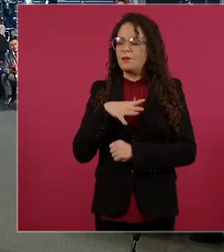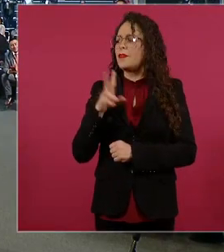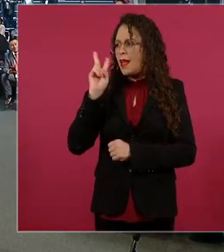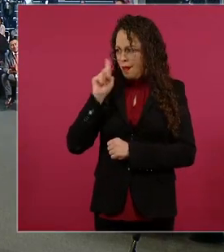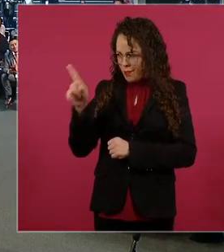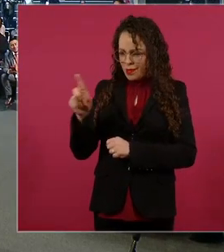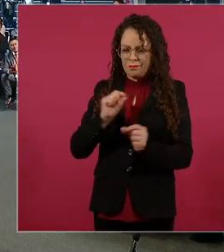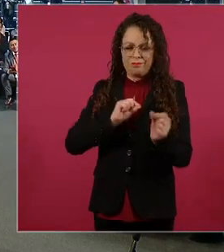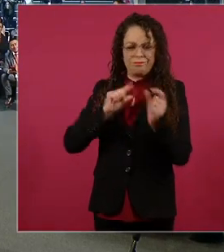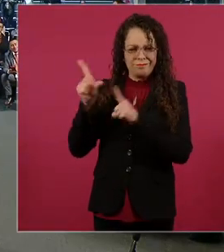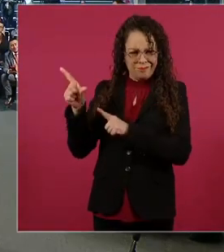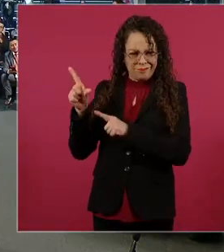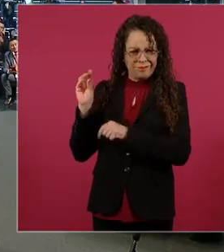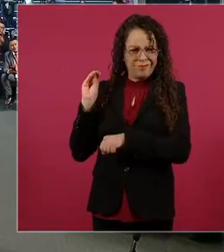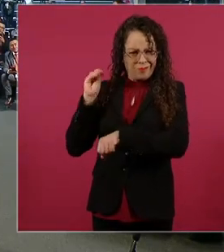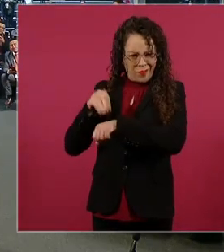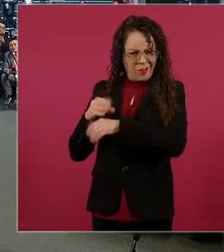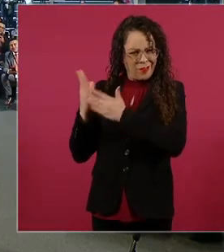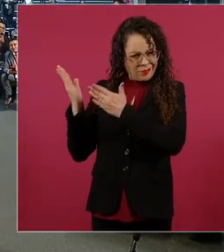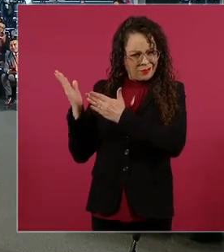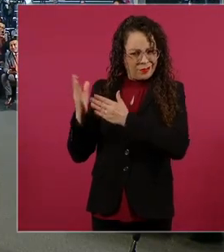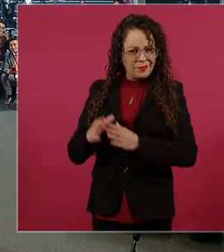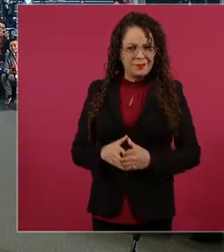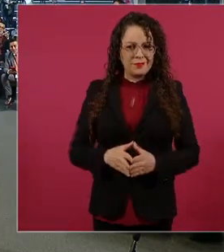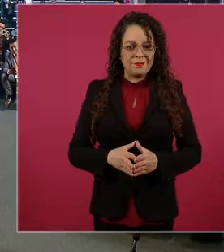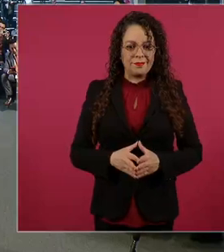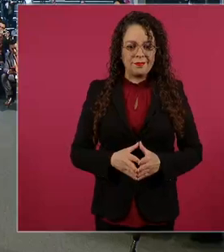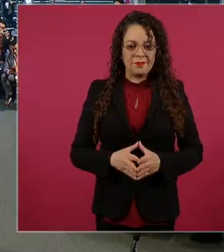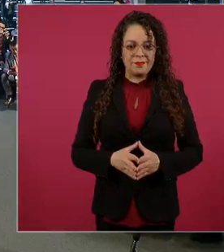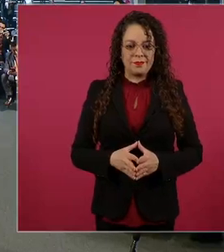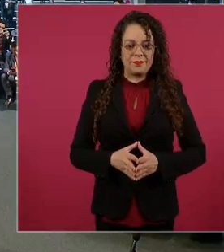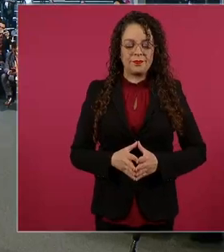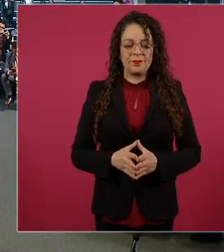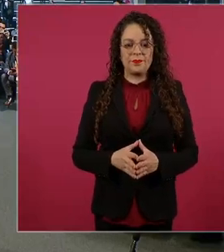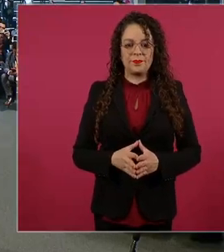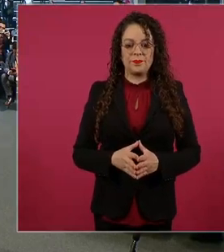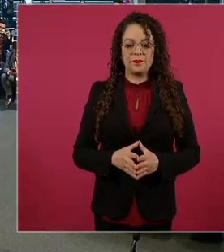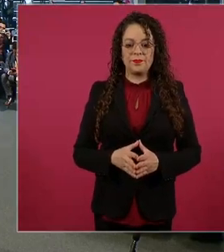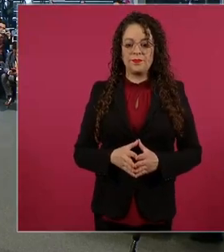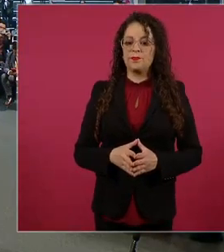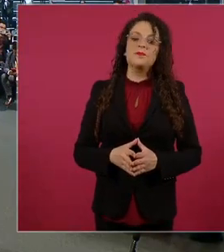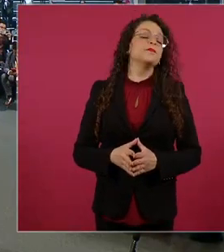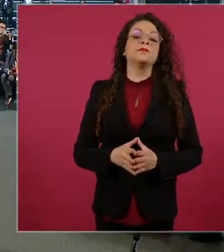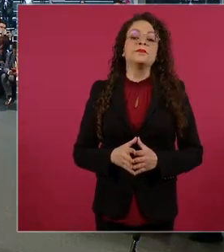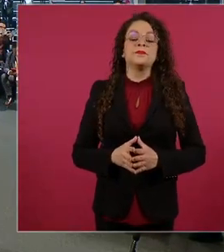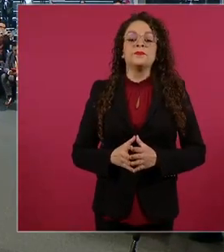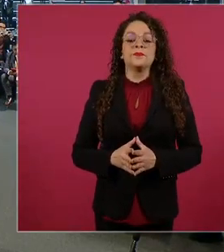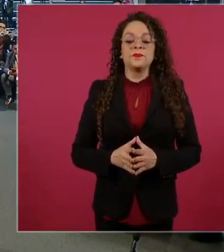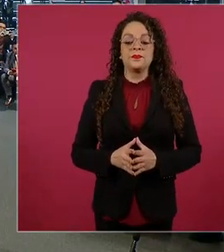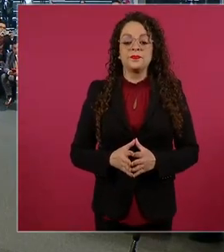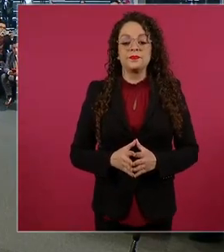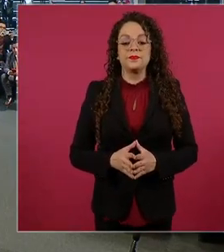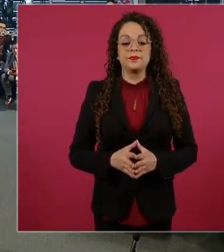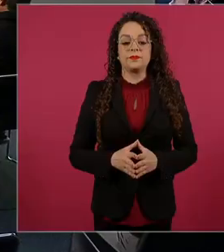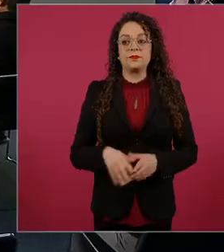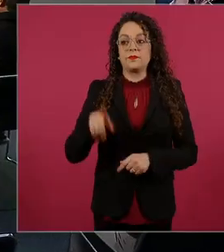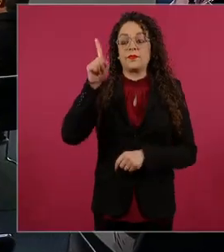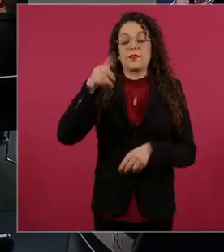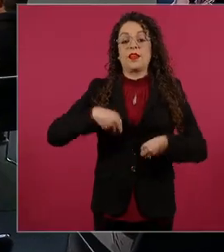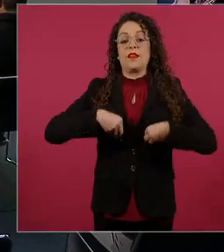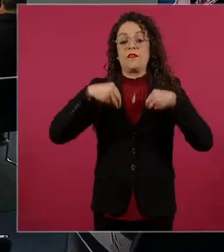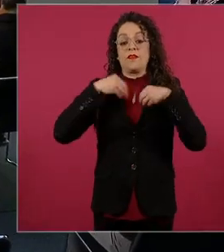vive en Holanda en Holanda